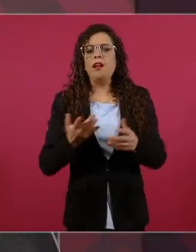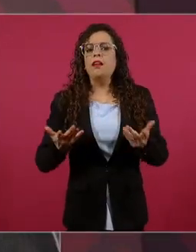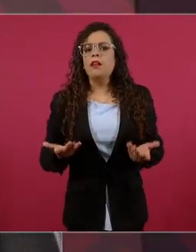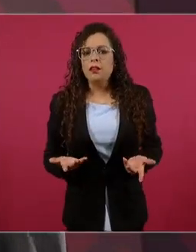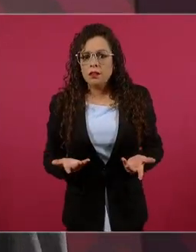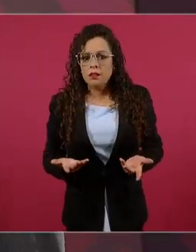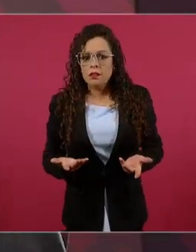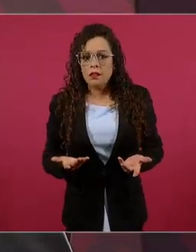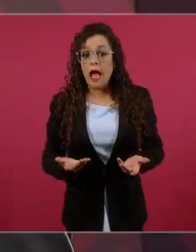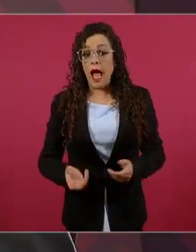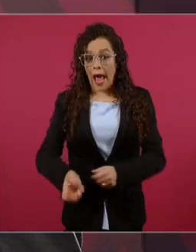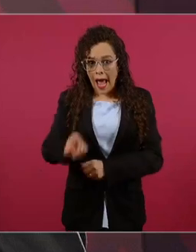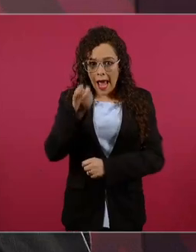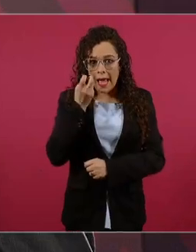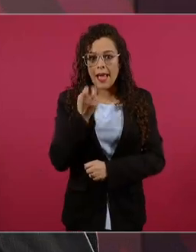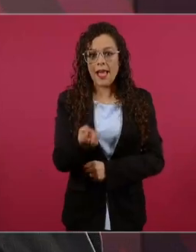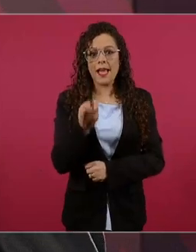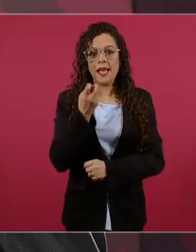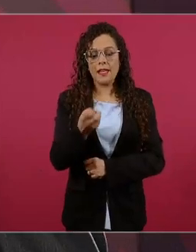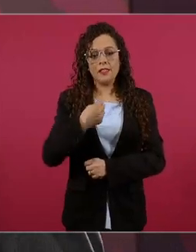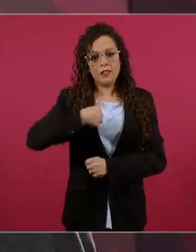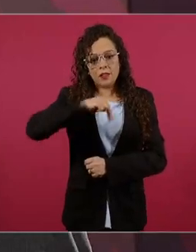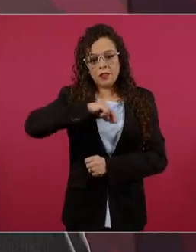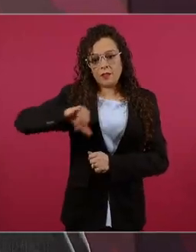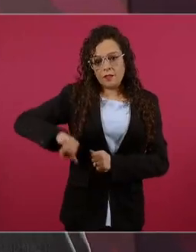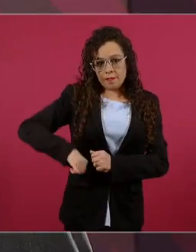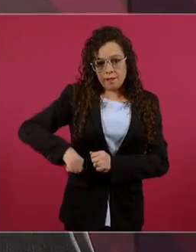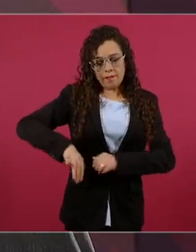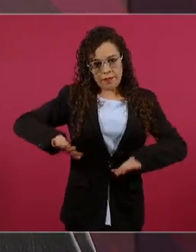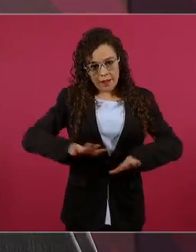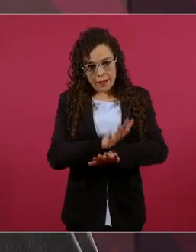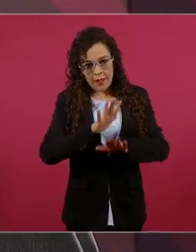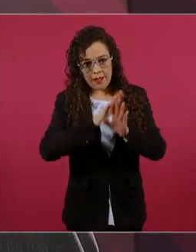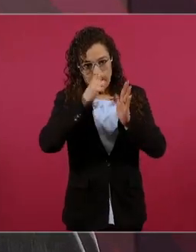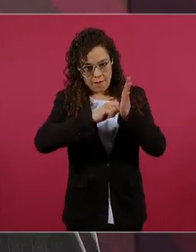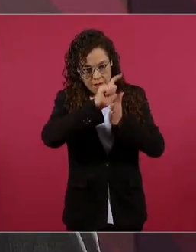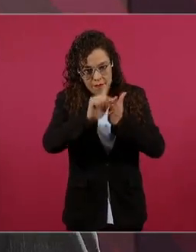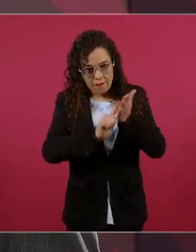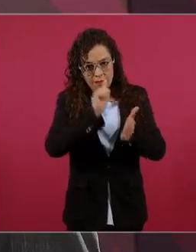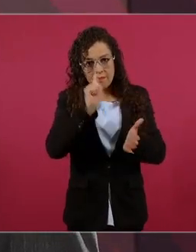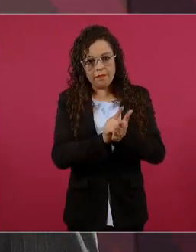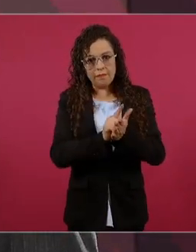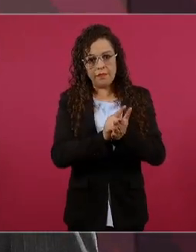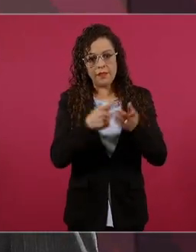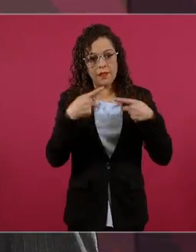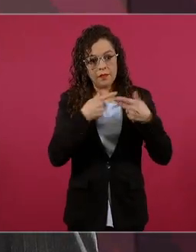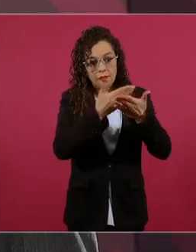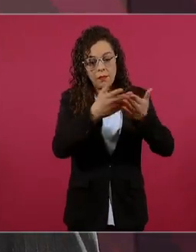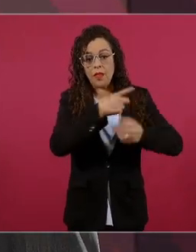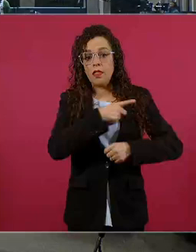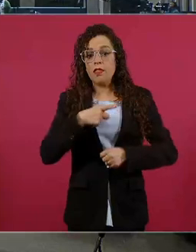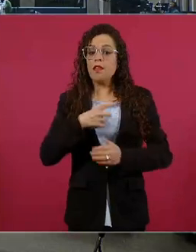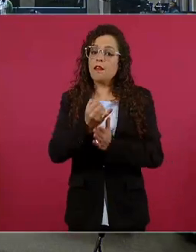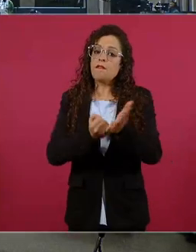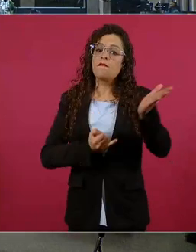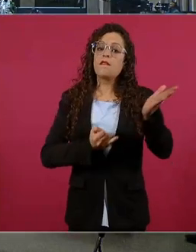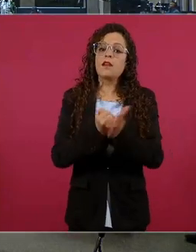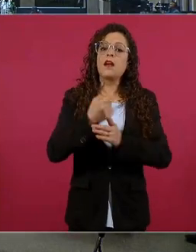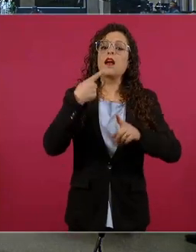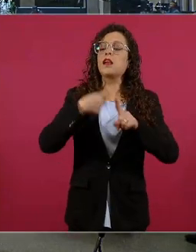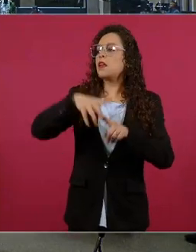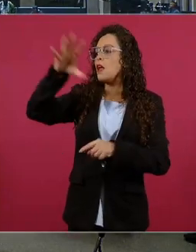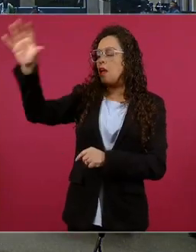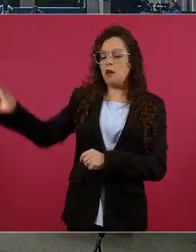Que el pueblo sea el que elija a los jueces, a los magistrados, a los ministros. ¿Algunos jueces y